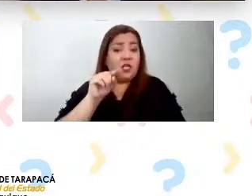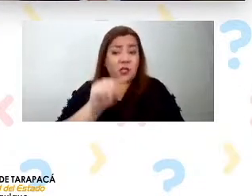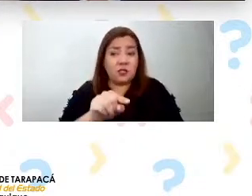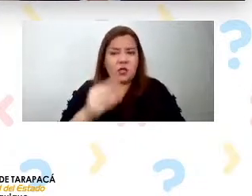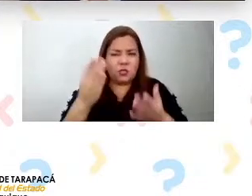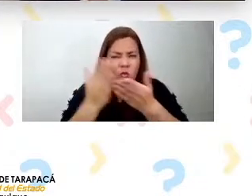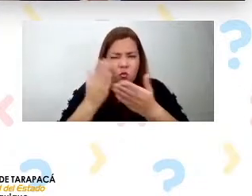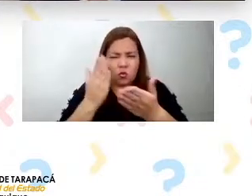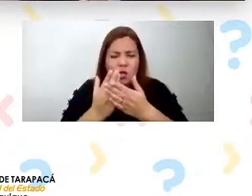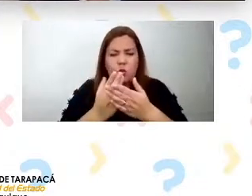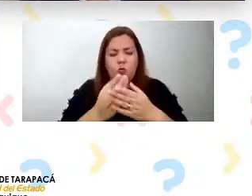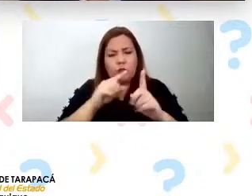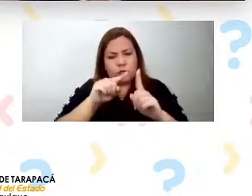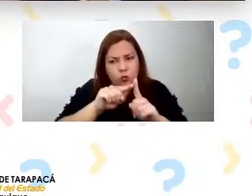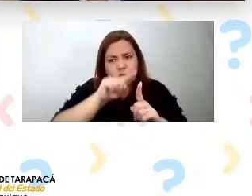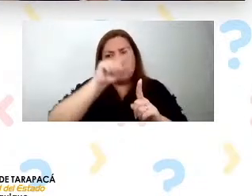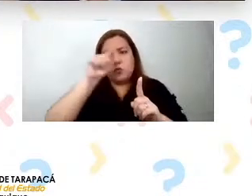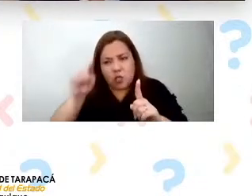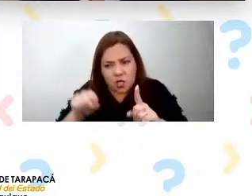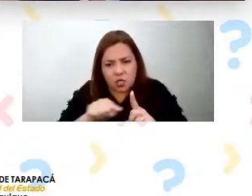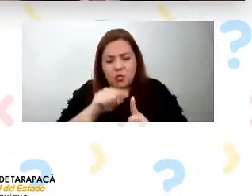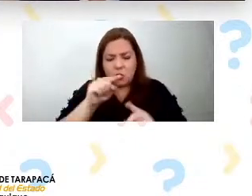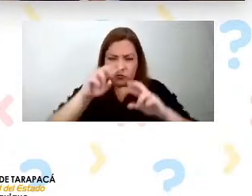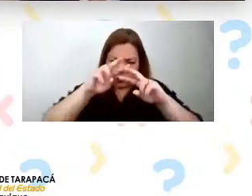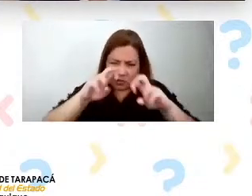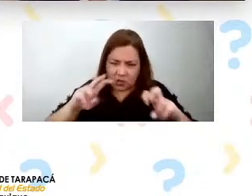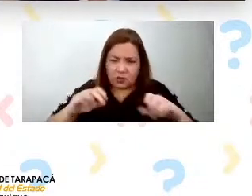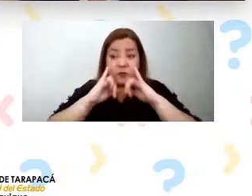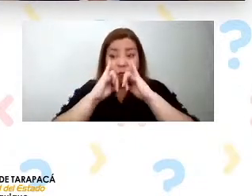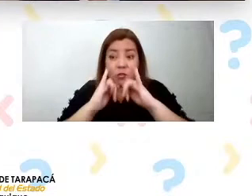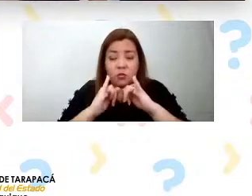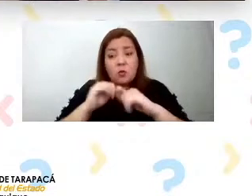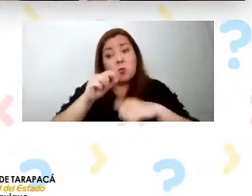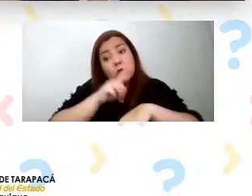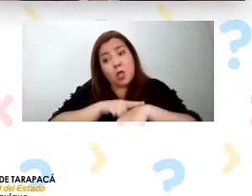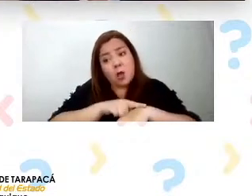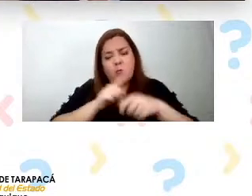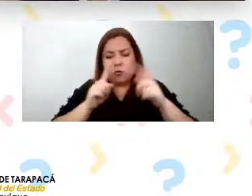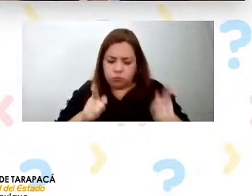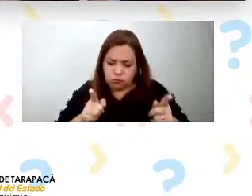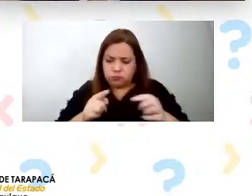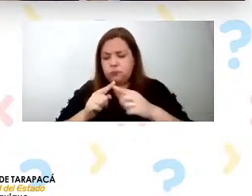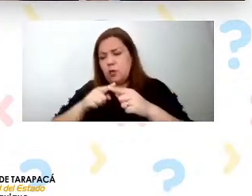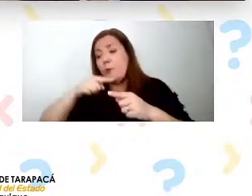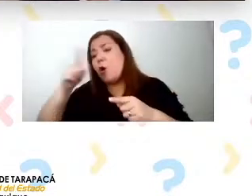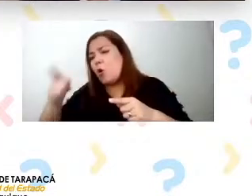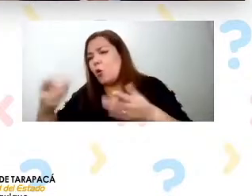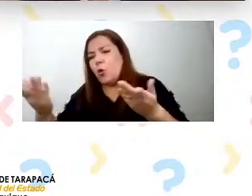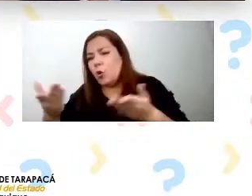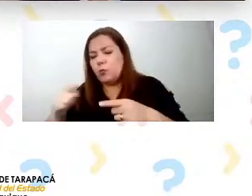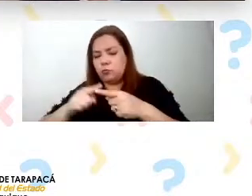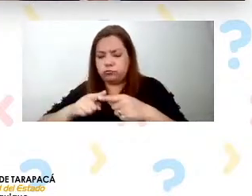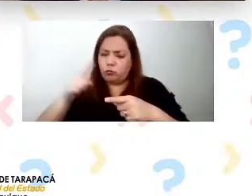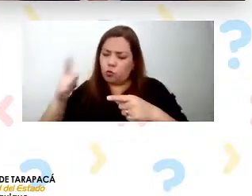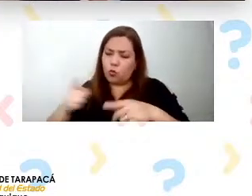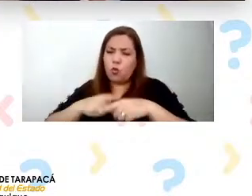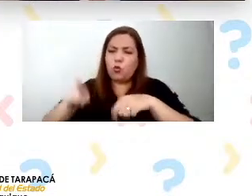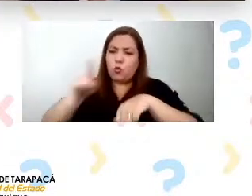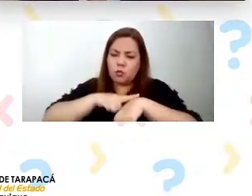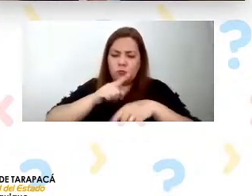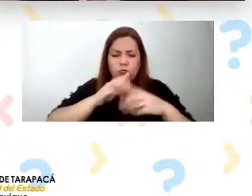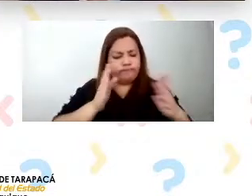un ciclo, son registros temporales, y podemos observar en función de la conductividad eléctrica, que es la